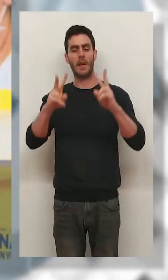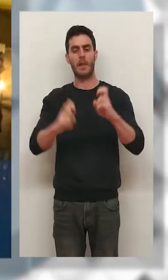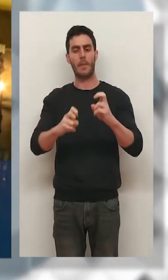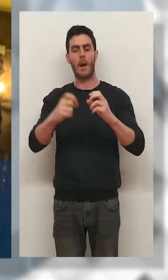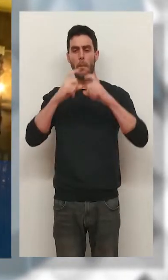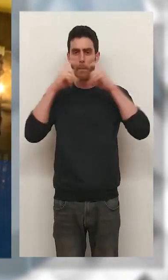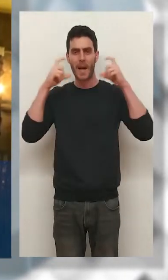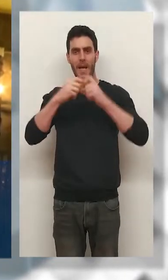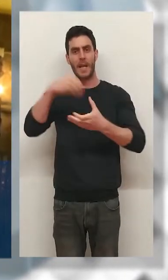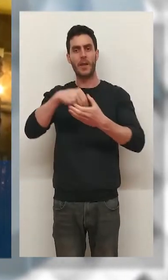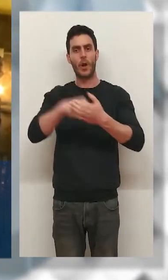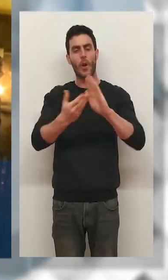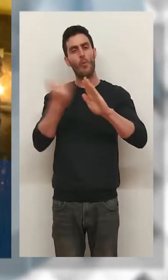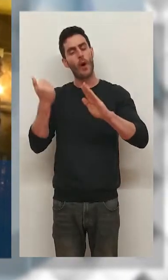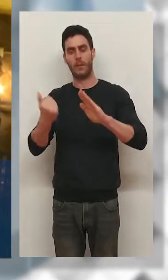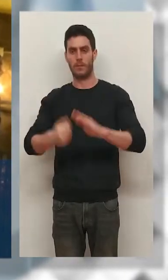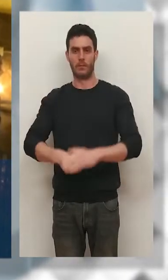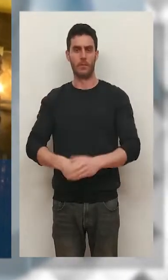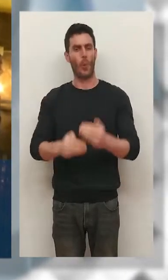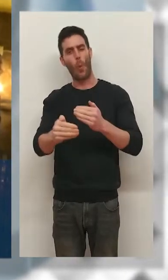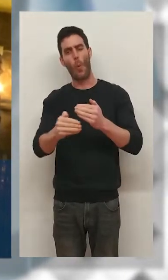y cómo retirar las mascarillas en interiores.